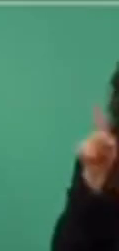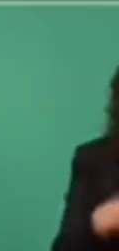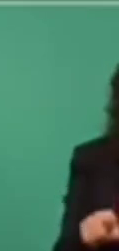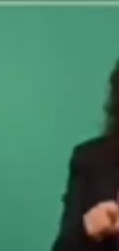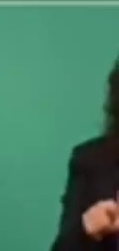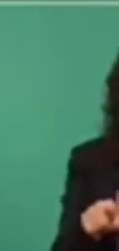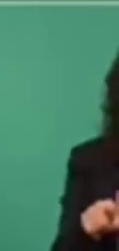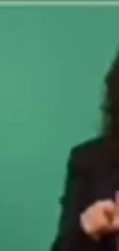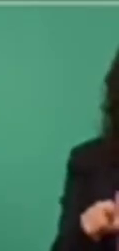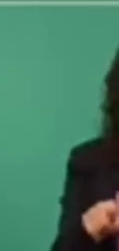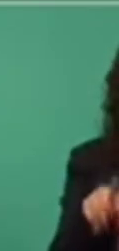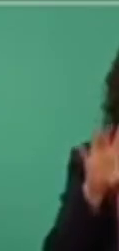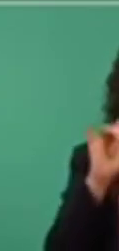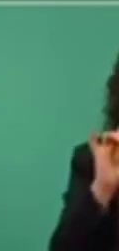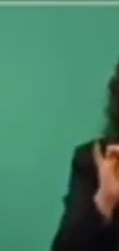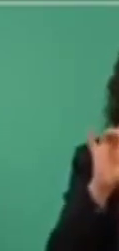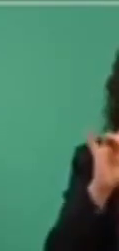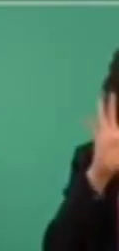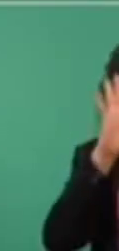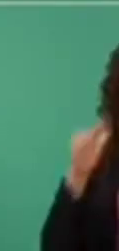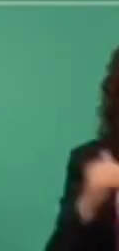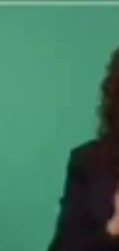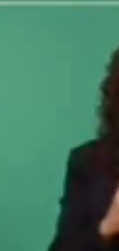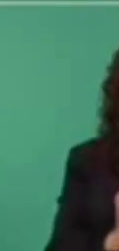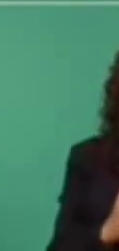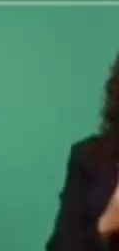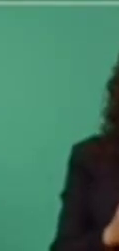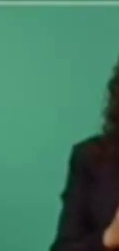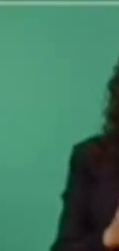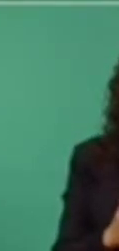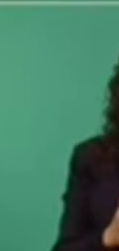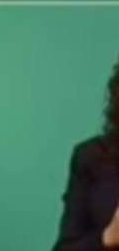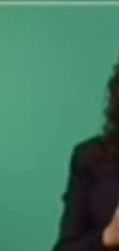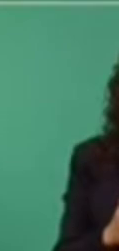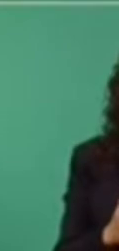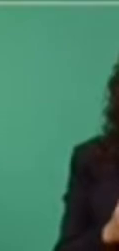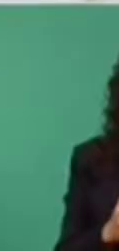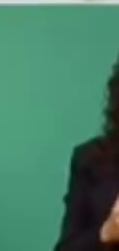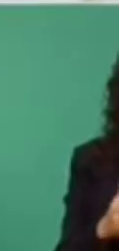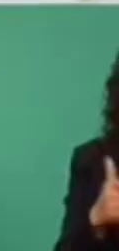que 35 mil millones, digo, pero mil pesos,